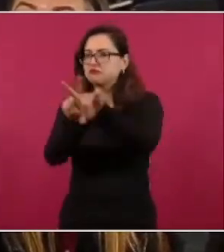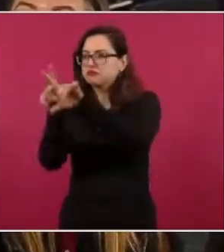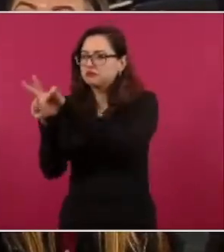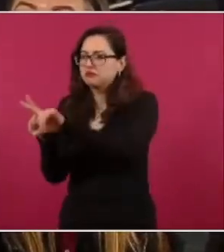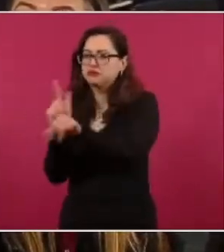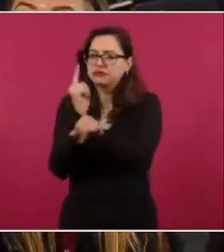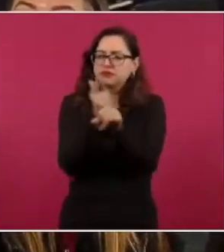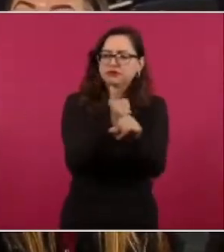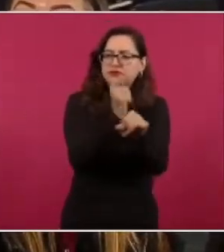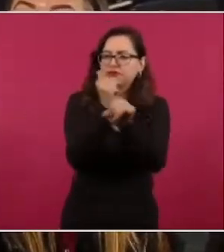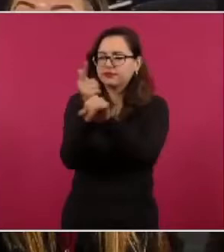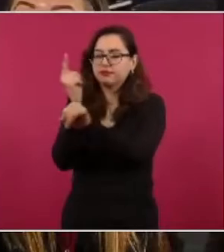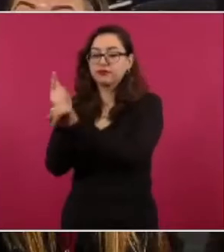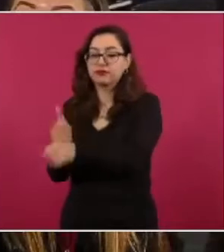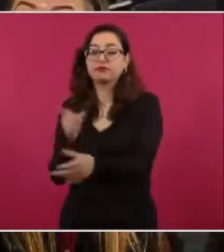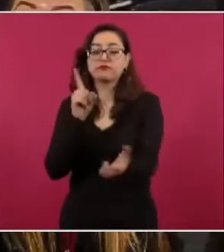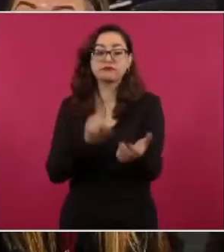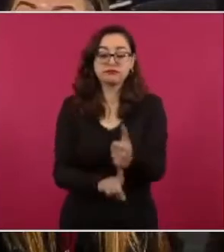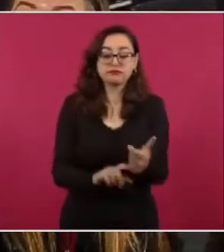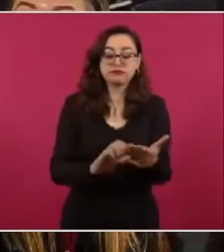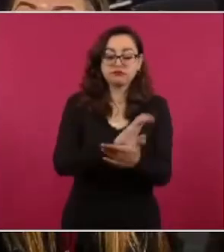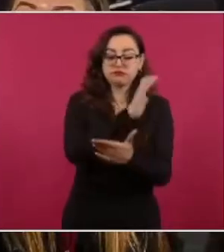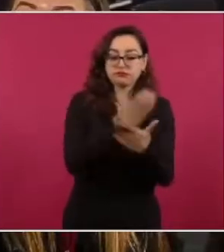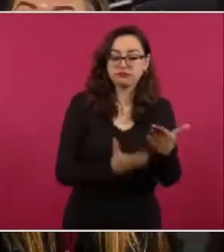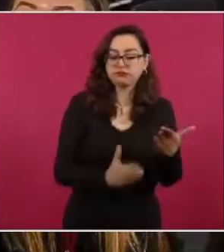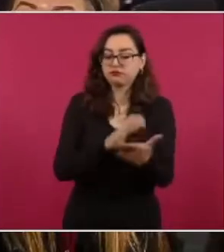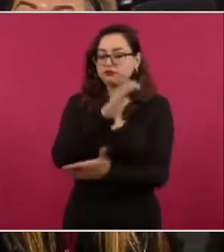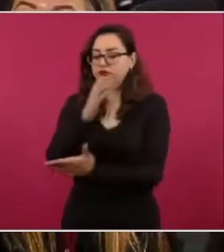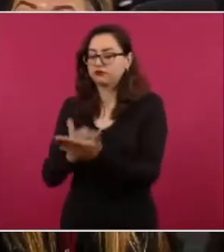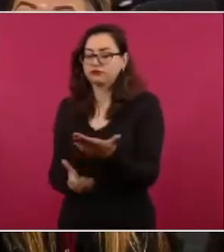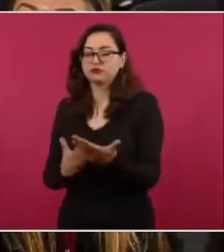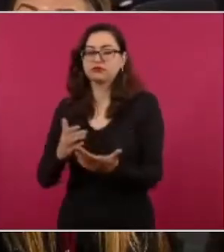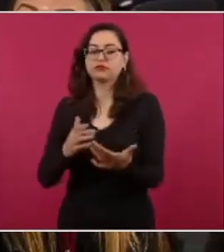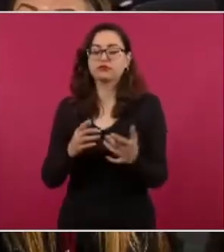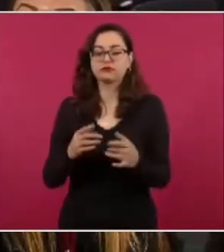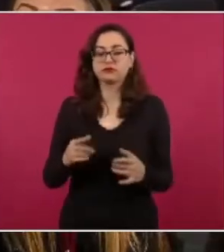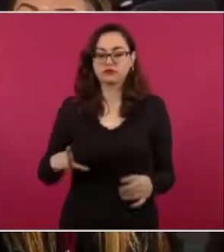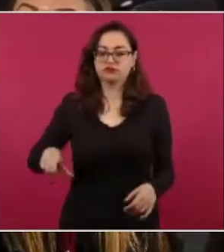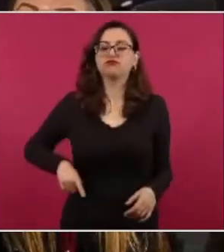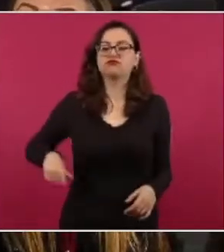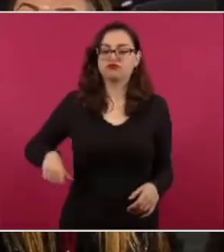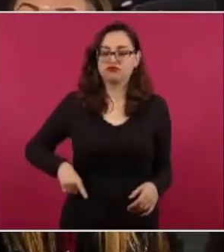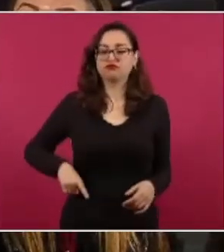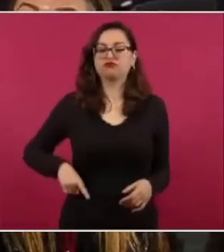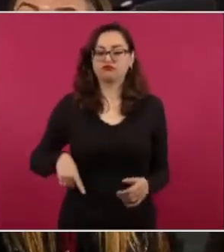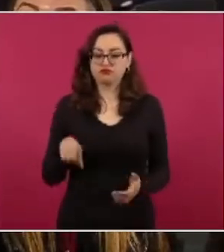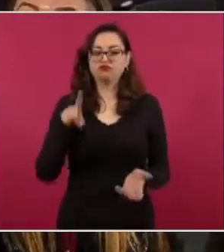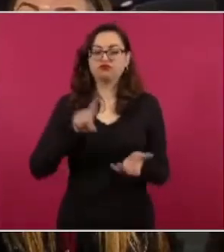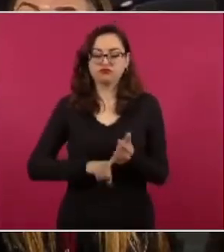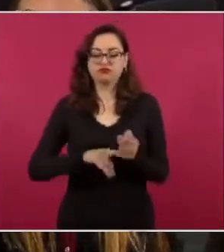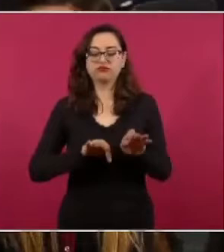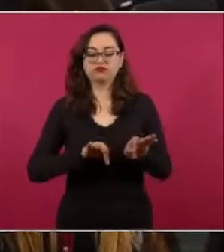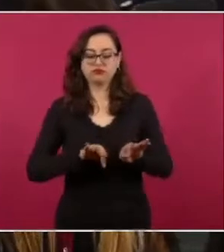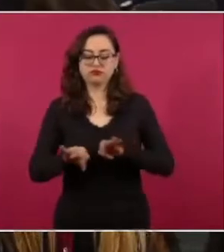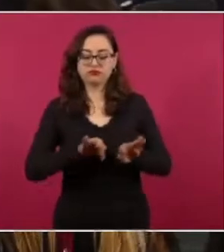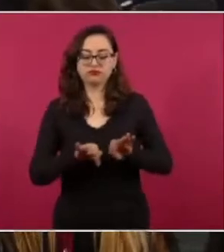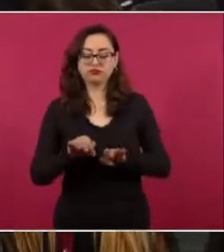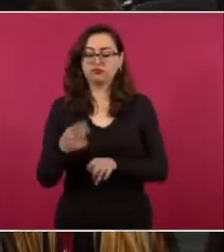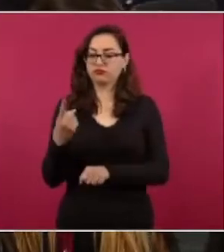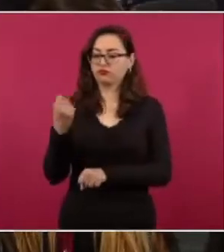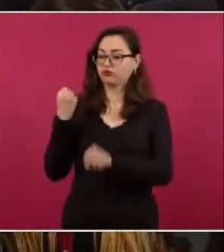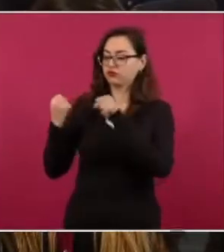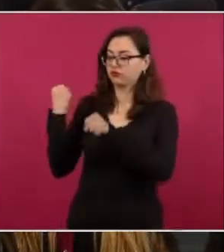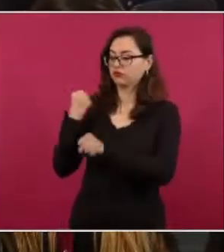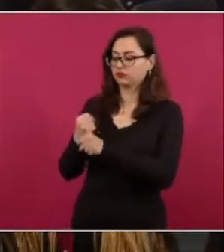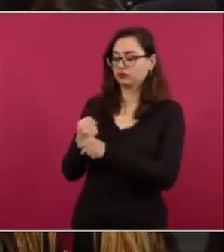favorecidas para obtener contratos en diferentes instituciones federales. Simplemente el año pasado, la mitad de los